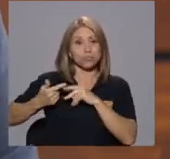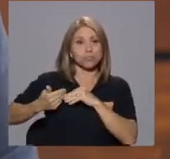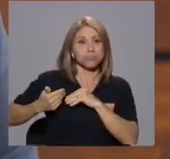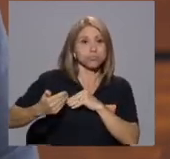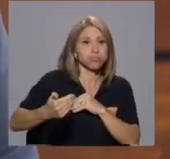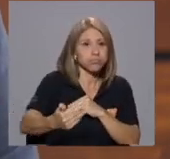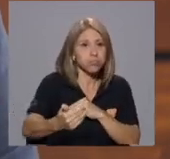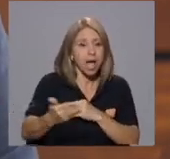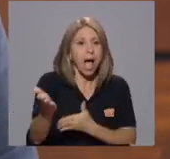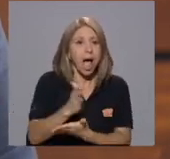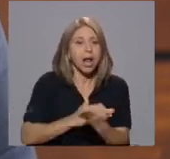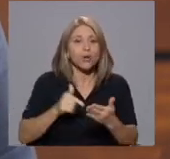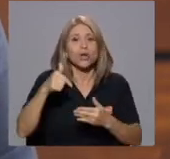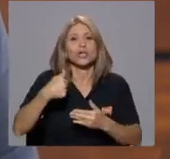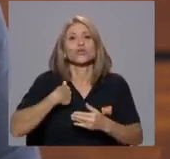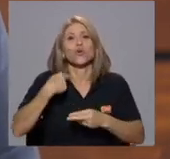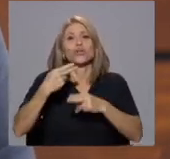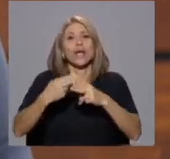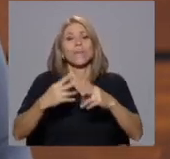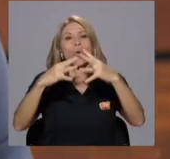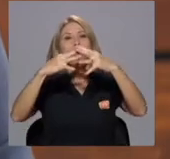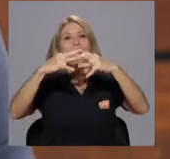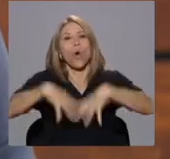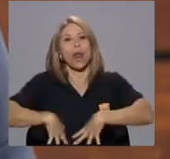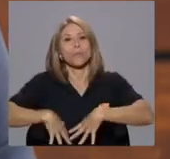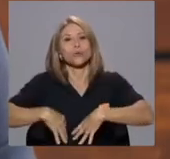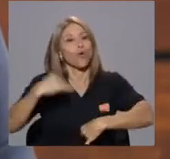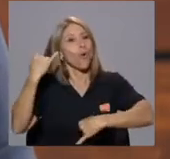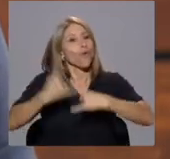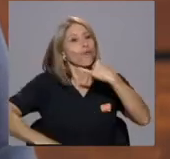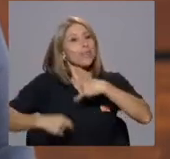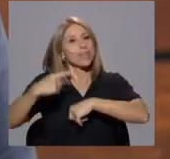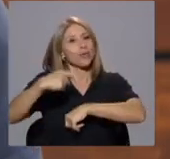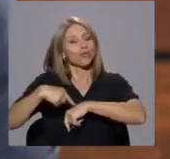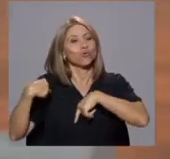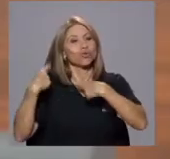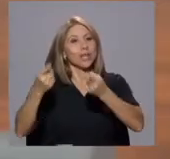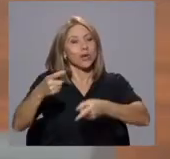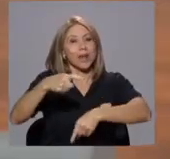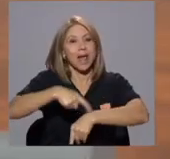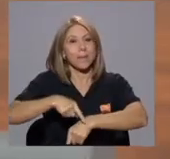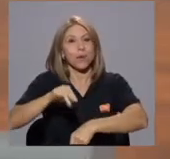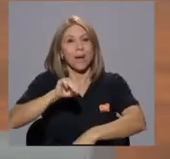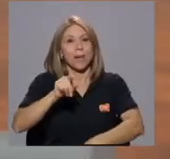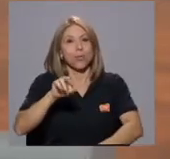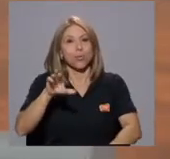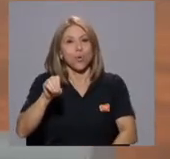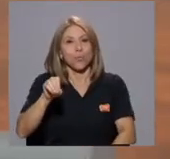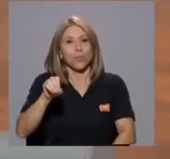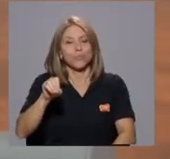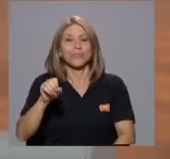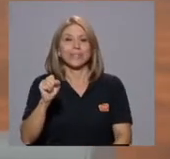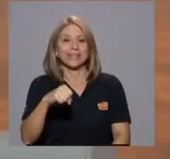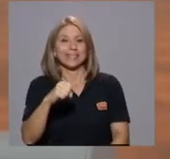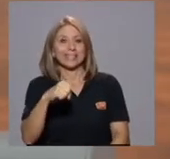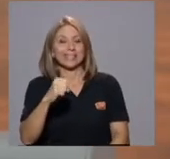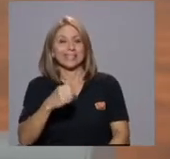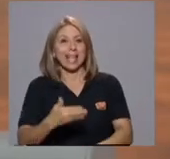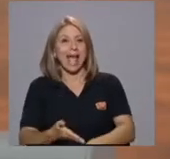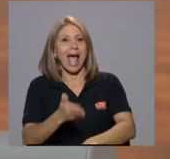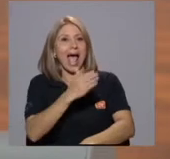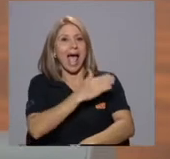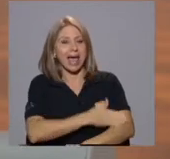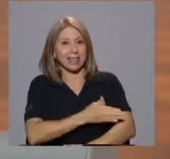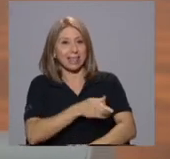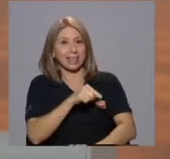hoy categorizo de colapso o fin de un ciclo en la época Maduro. Ciertamente, antes de esa